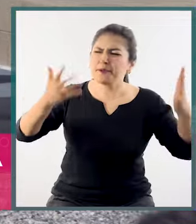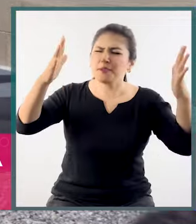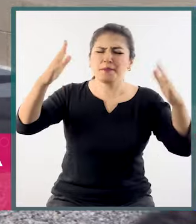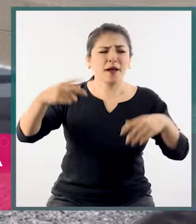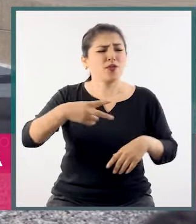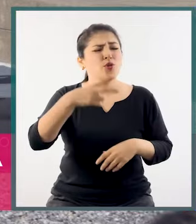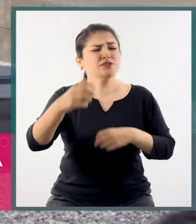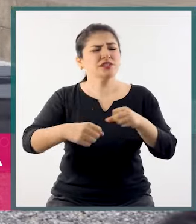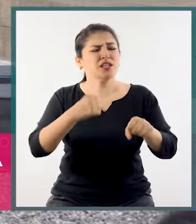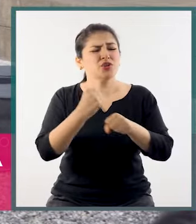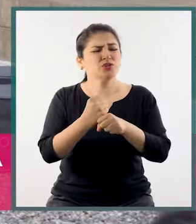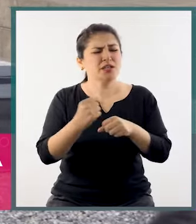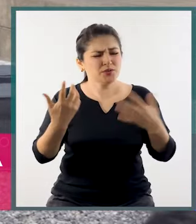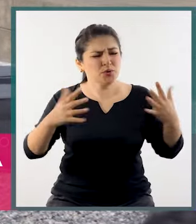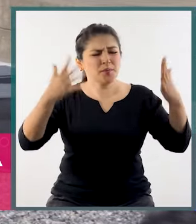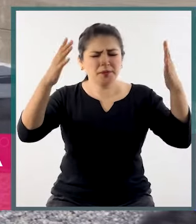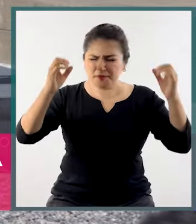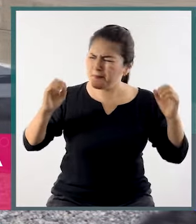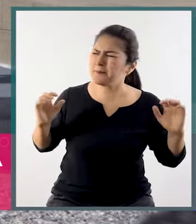¡Viva! ¡Viva el Bicentenario!